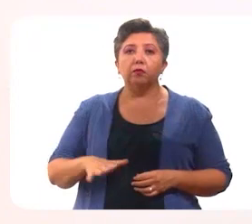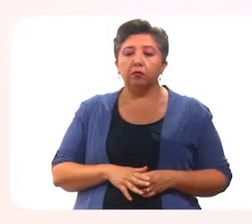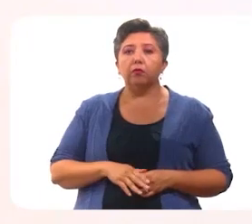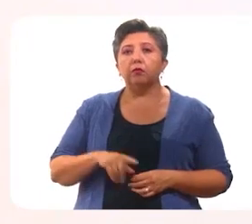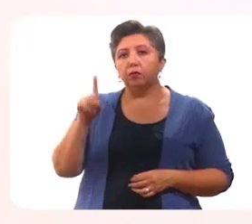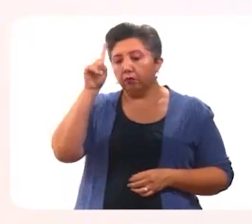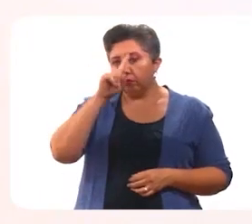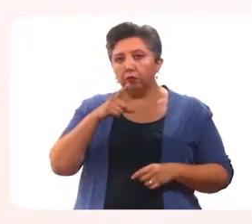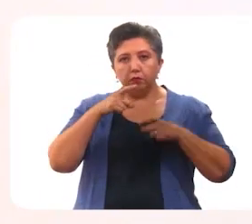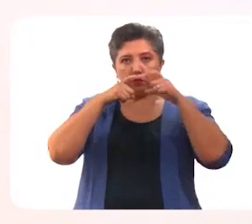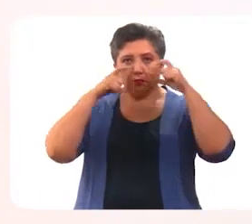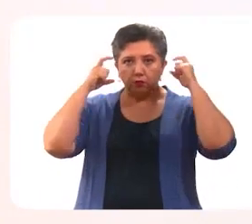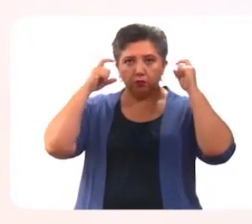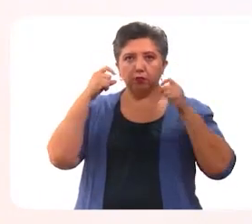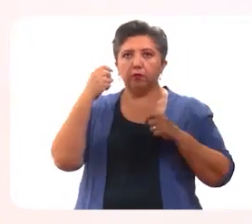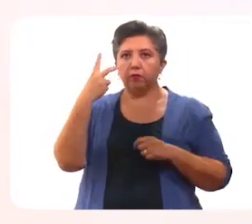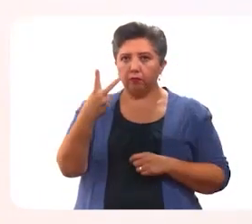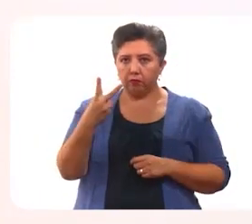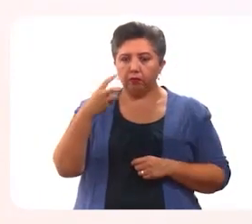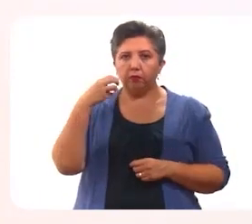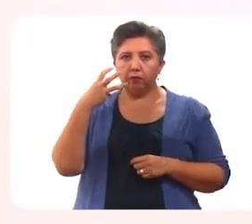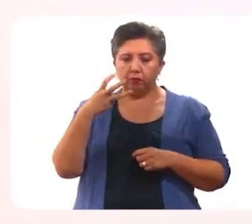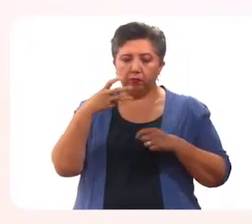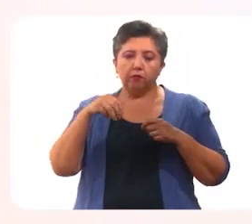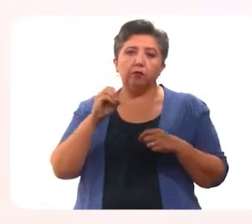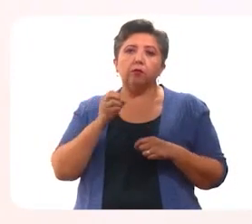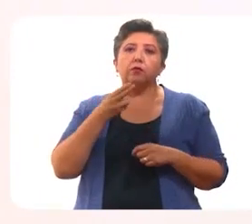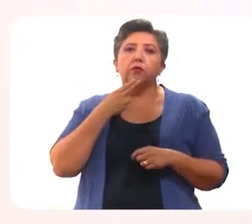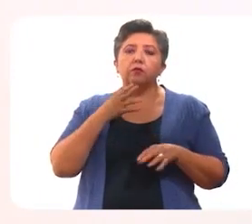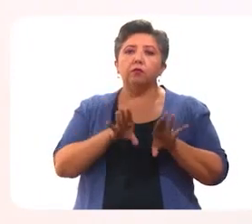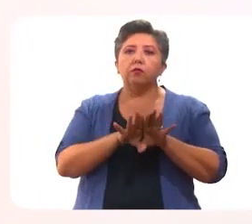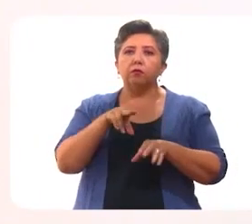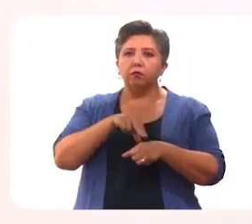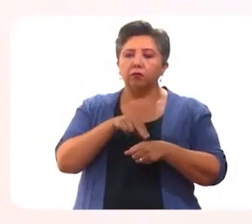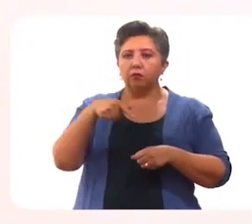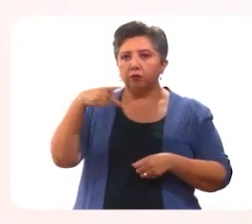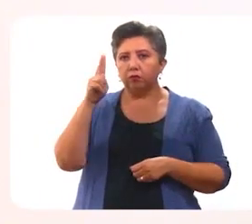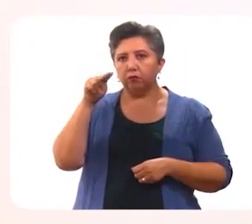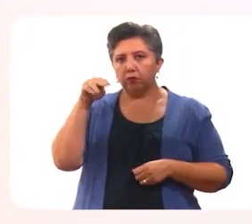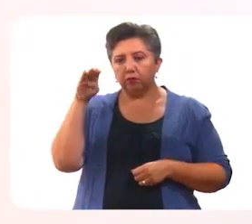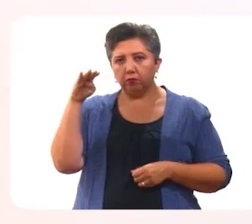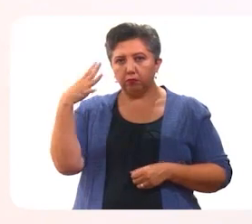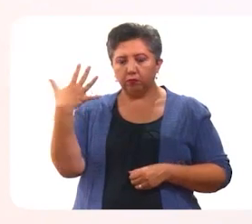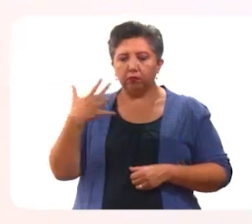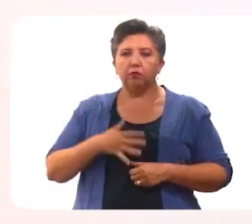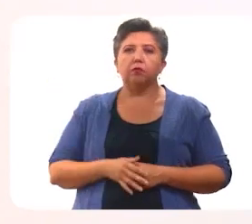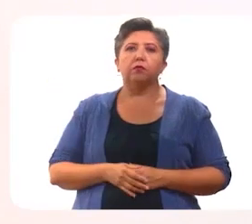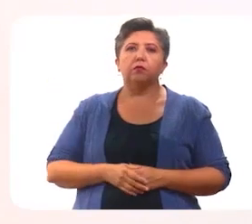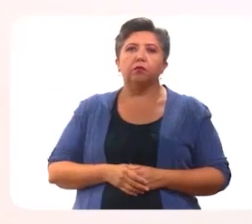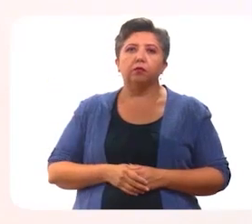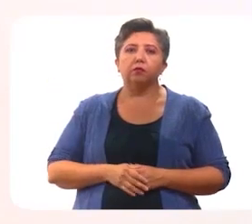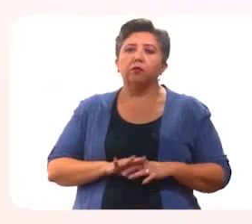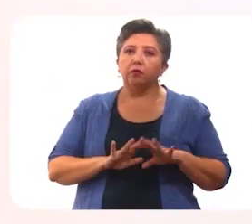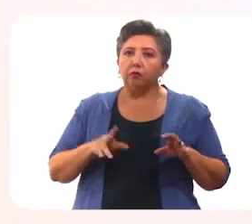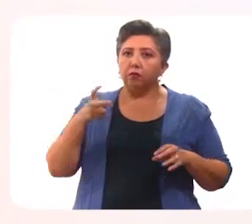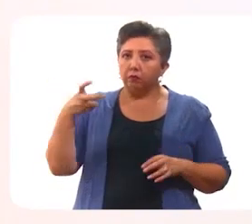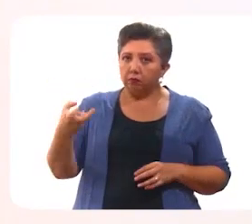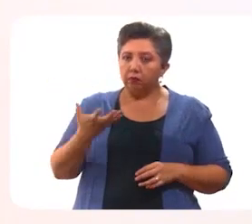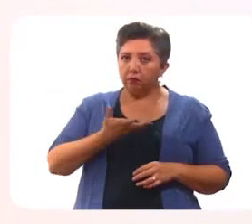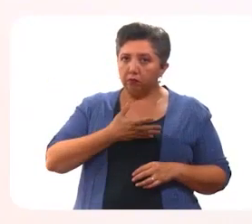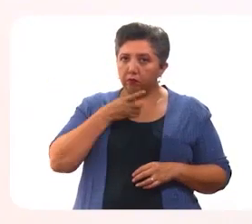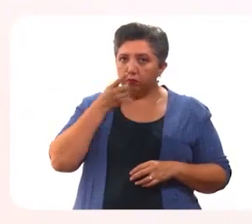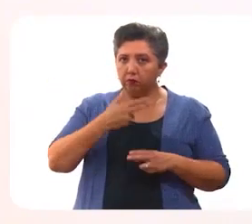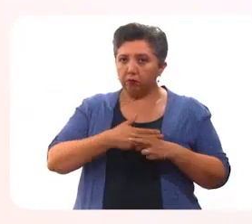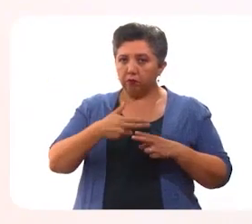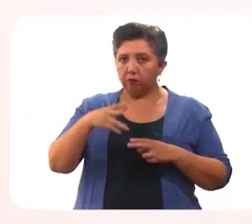se sugiere el uso de cubrebocas de 2 capas, tricapa o de uso grado médico como es el KN95, ya que estos tienen